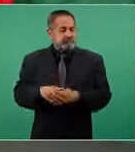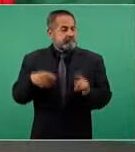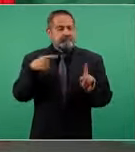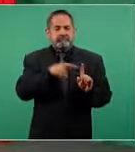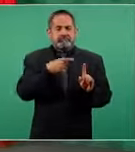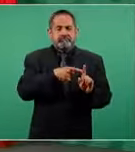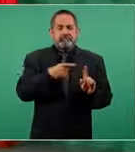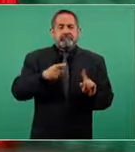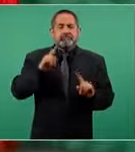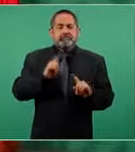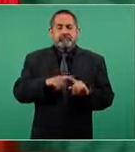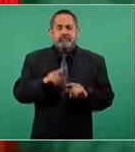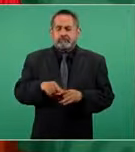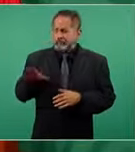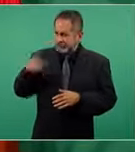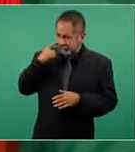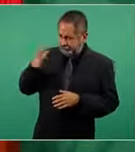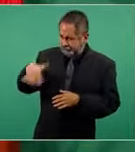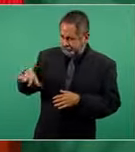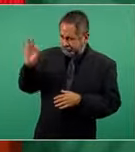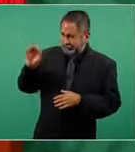Esta persona le dijo: a ver, Andrés Manuel